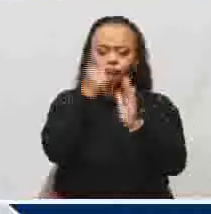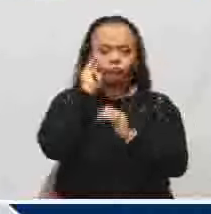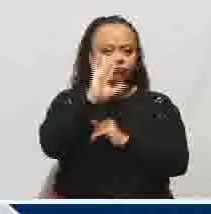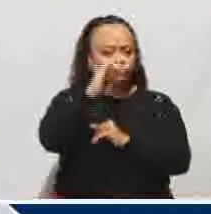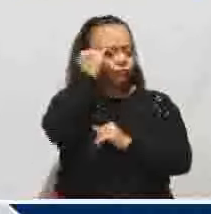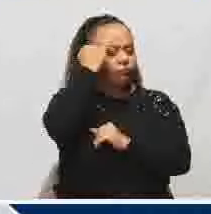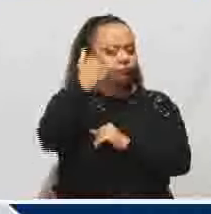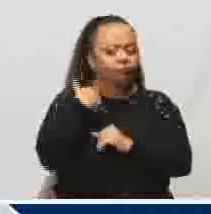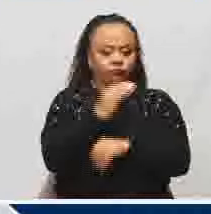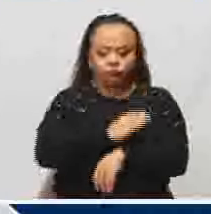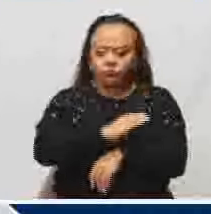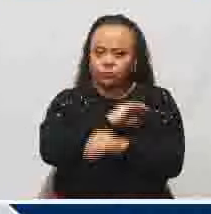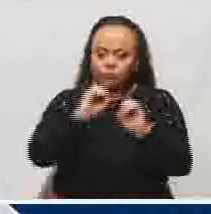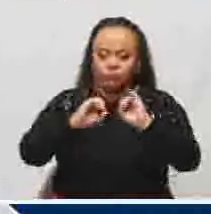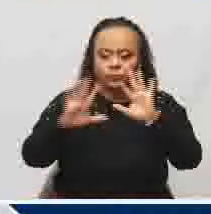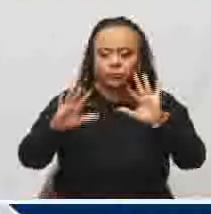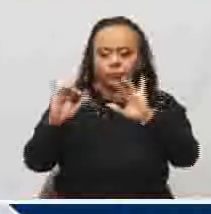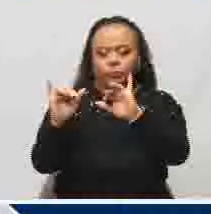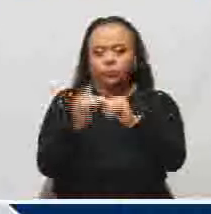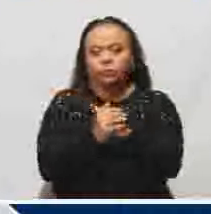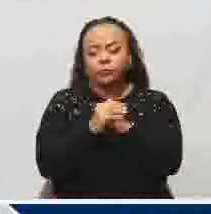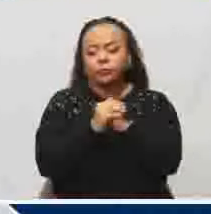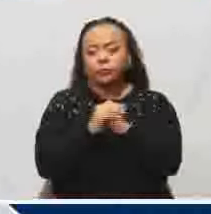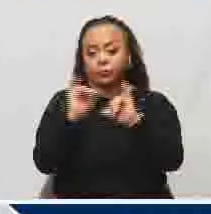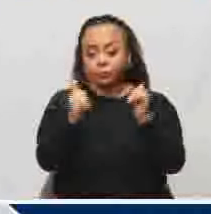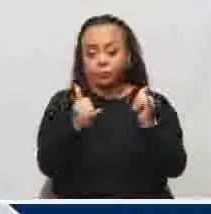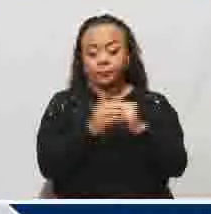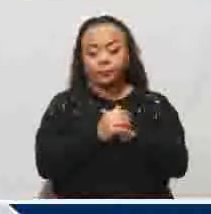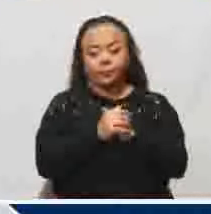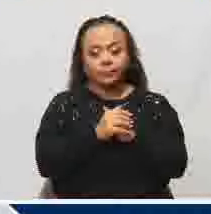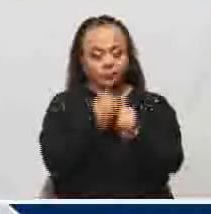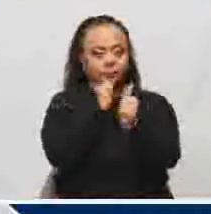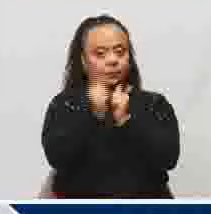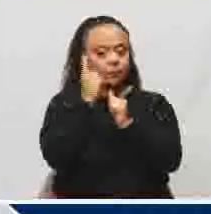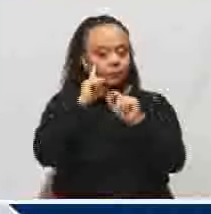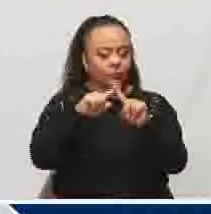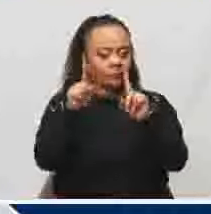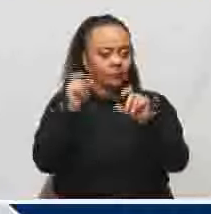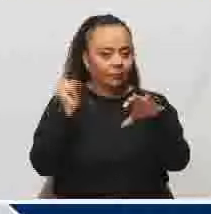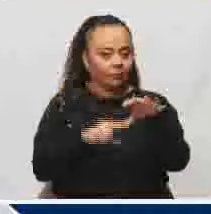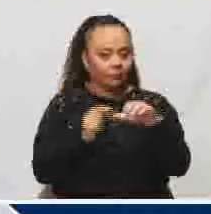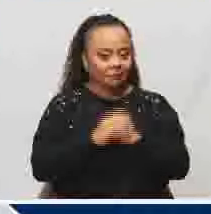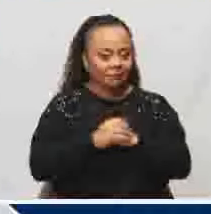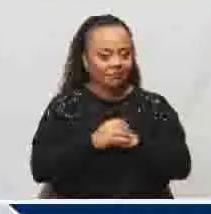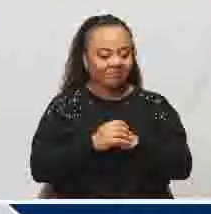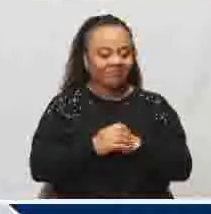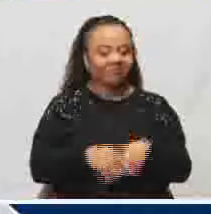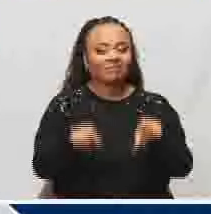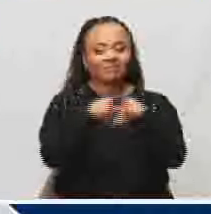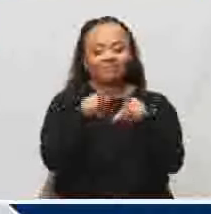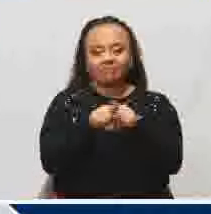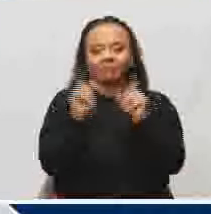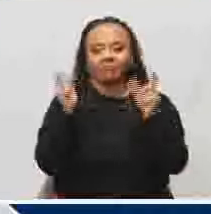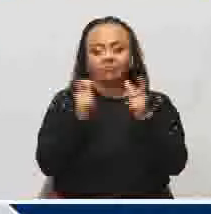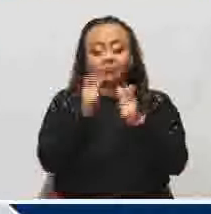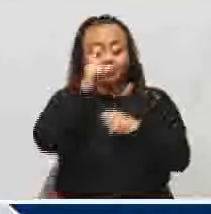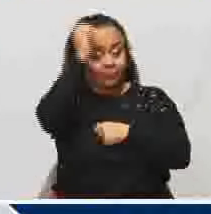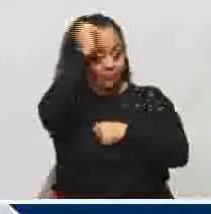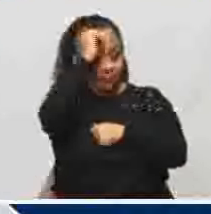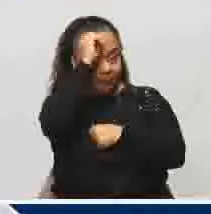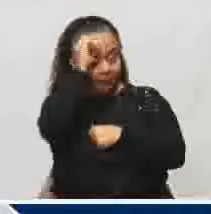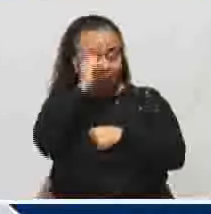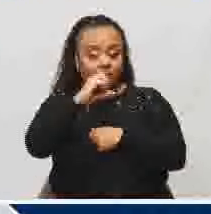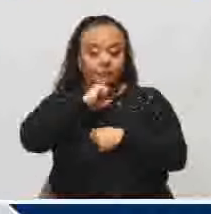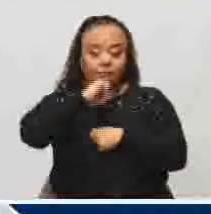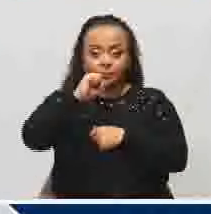Por tener una característica muy clara de cómo quiere atravesar los partidos terminó clasificando por diferencia de goles venía también a la baja es un criterio lo ganó un